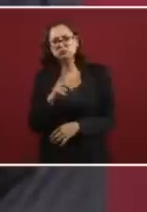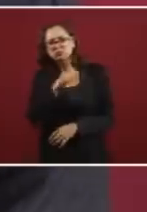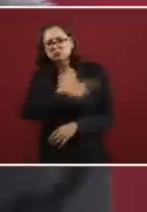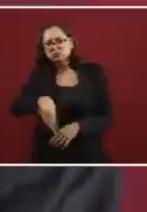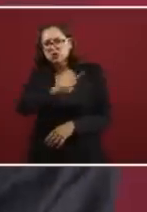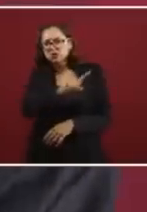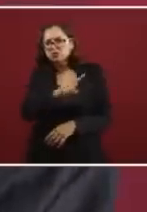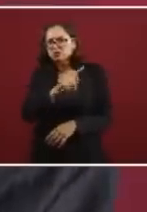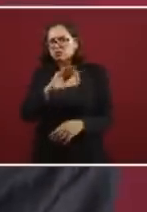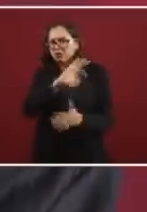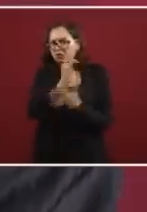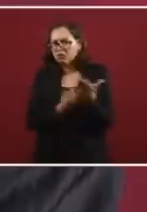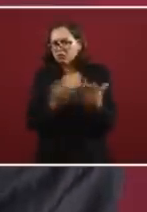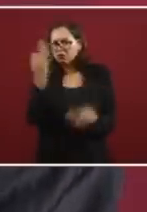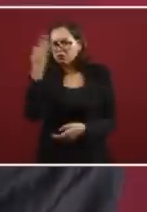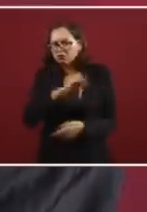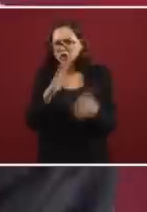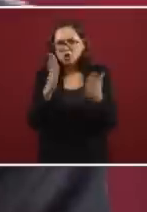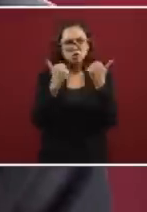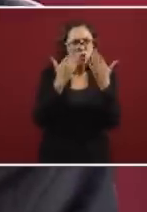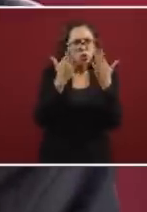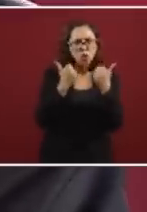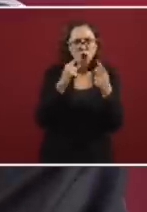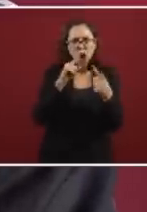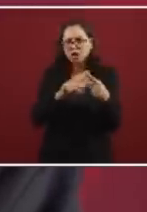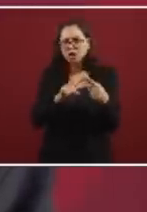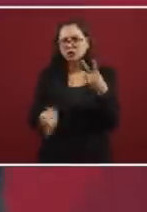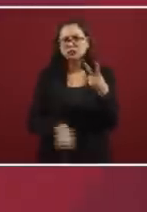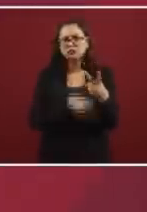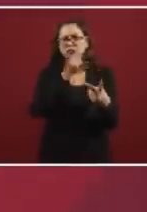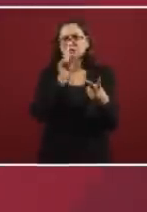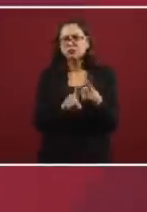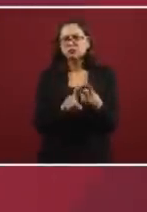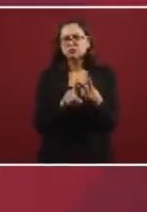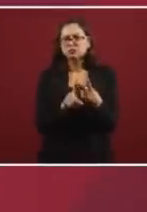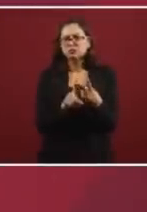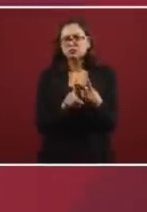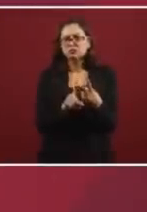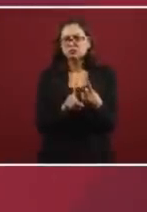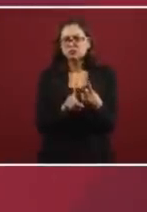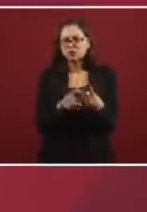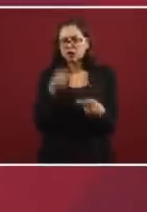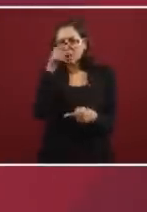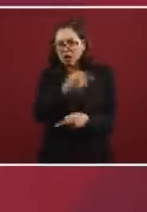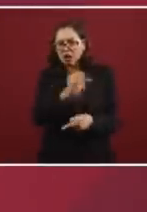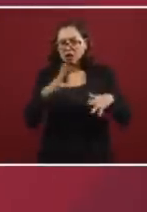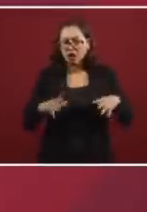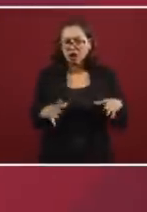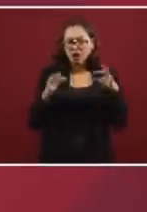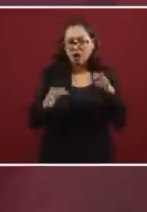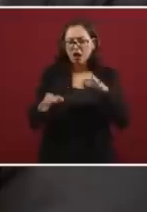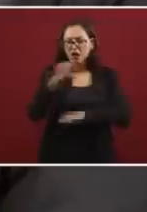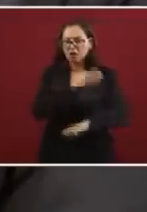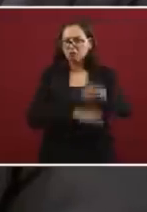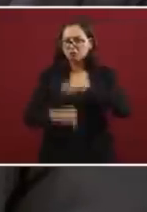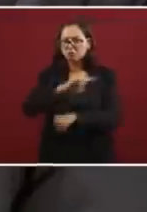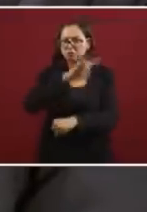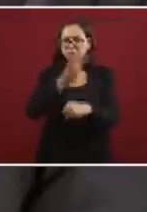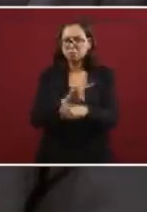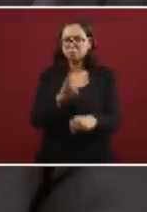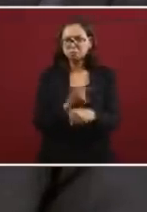facturas si ellos no constituyen empresas